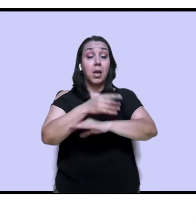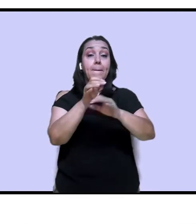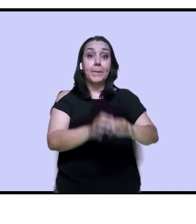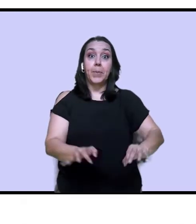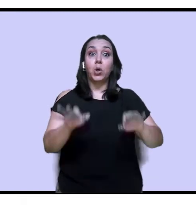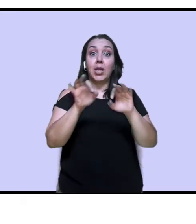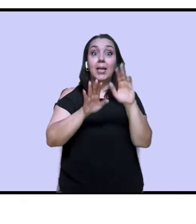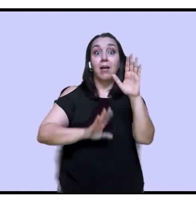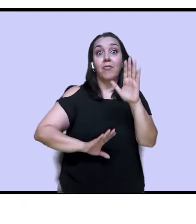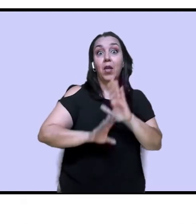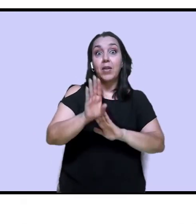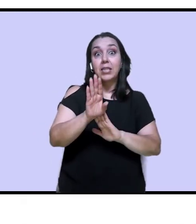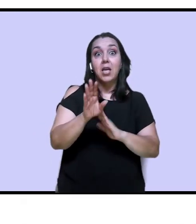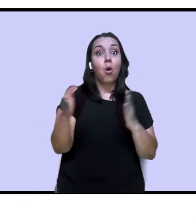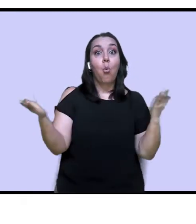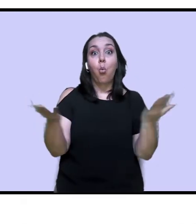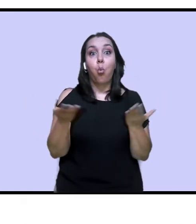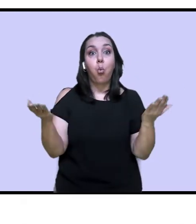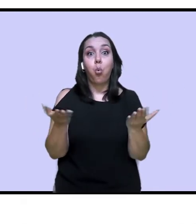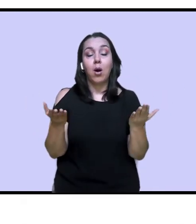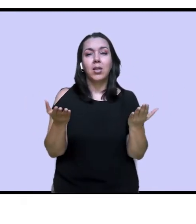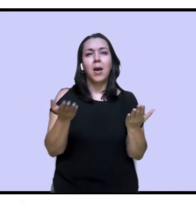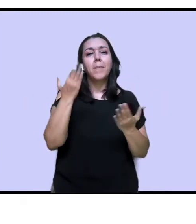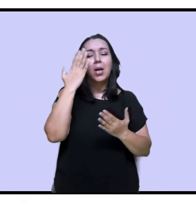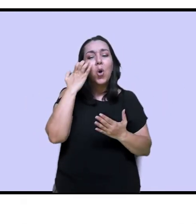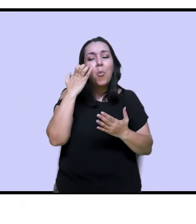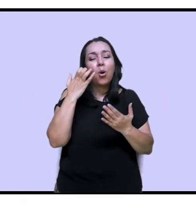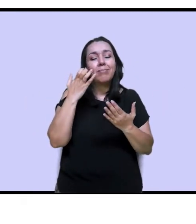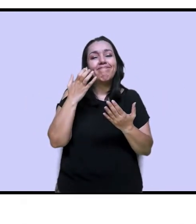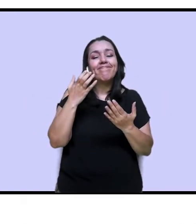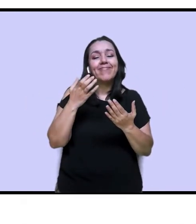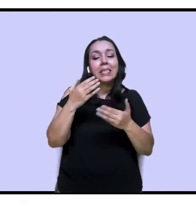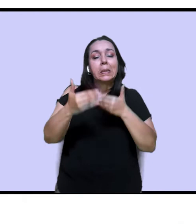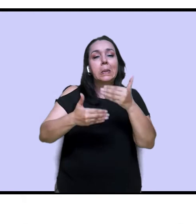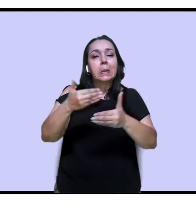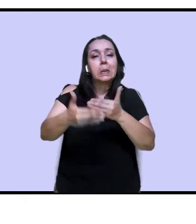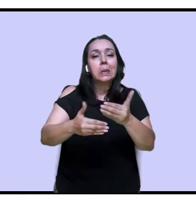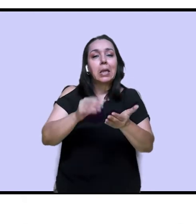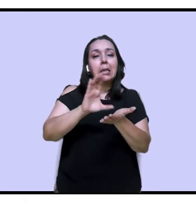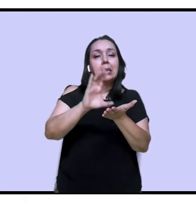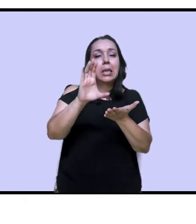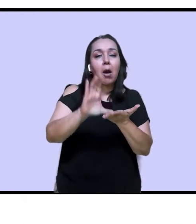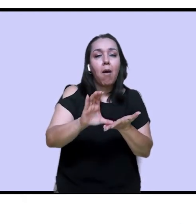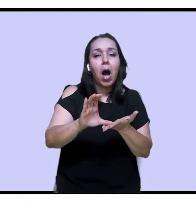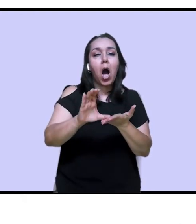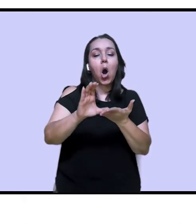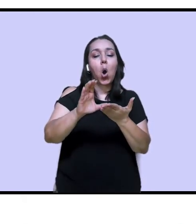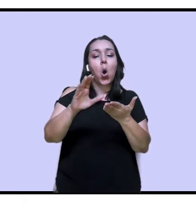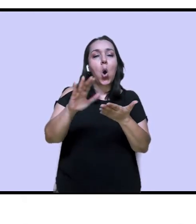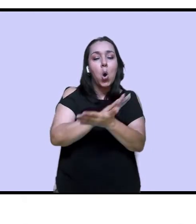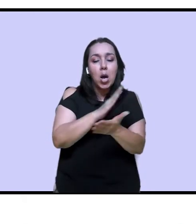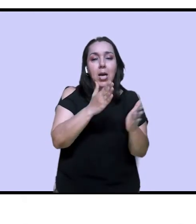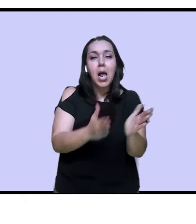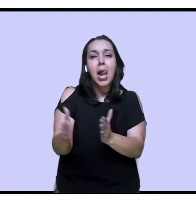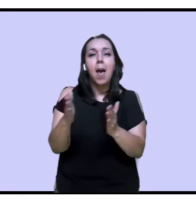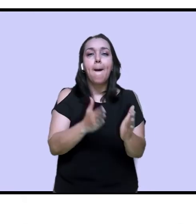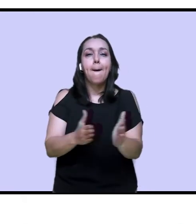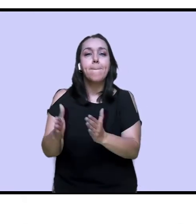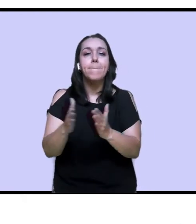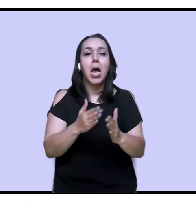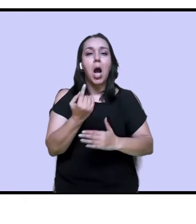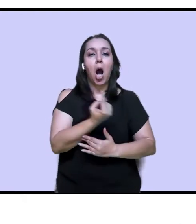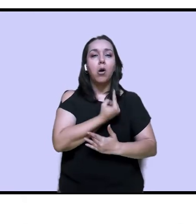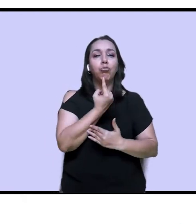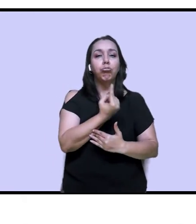efemérides, en el desarrollo, ¿verdad? Pues regular de las lecciones, en la GTA, en